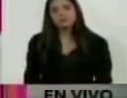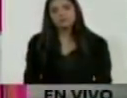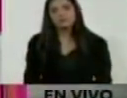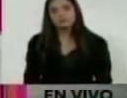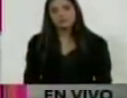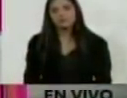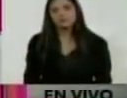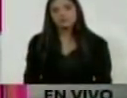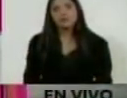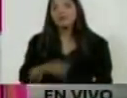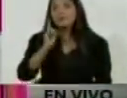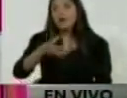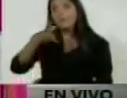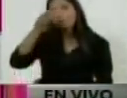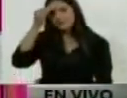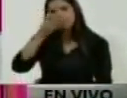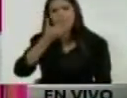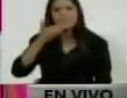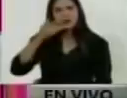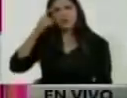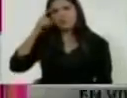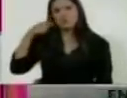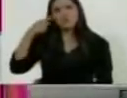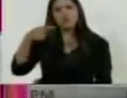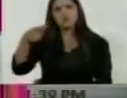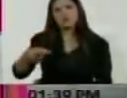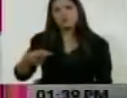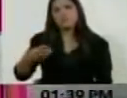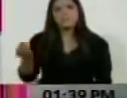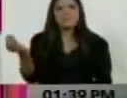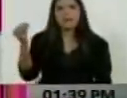Y aprender a hacer cada vez más con menos.